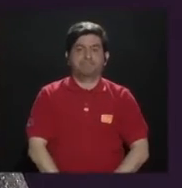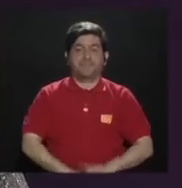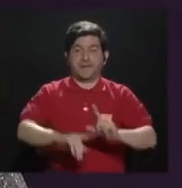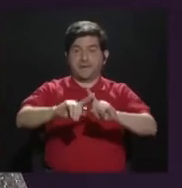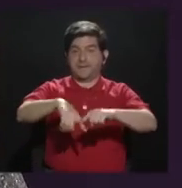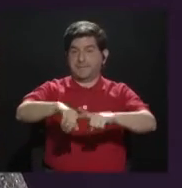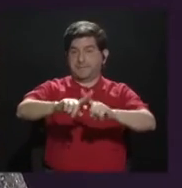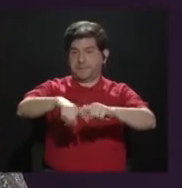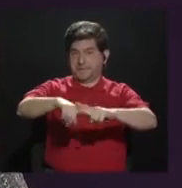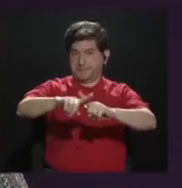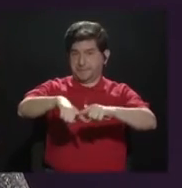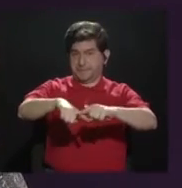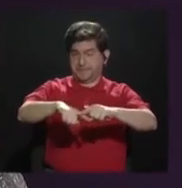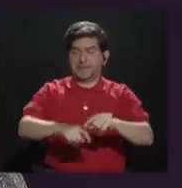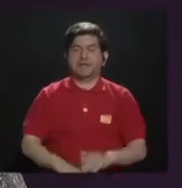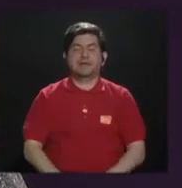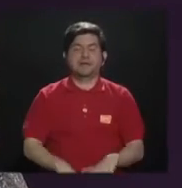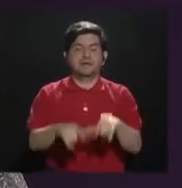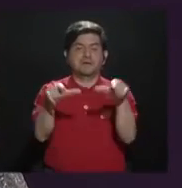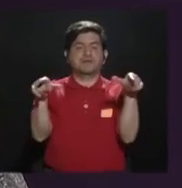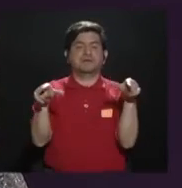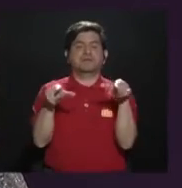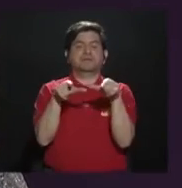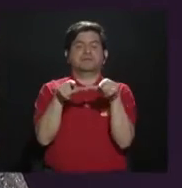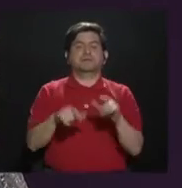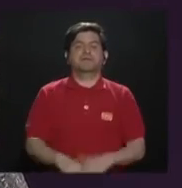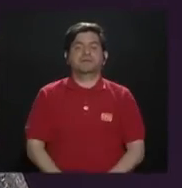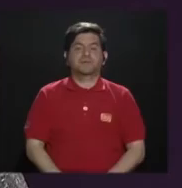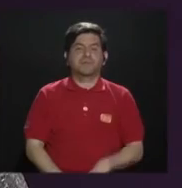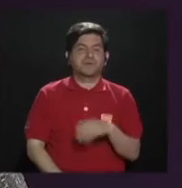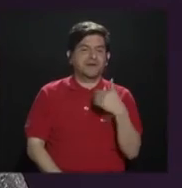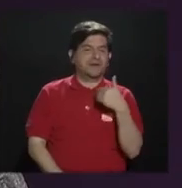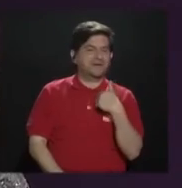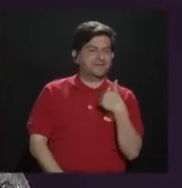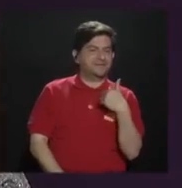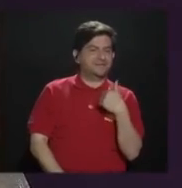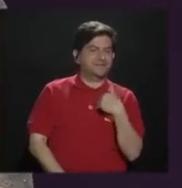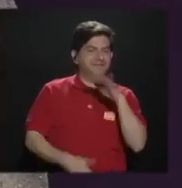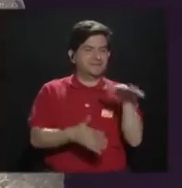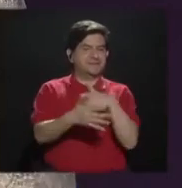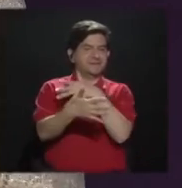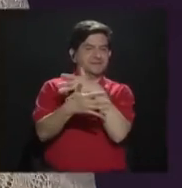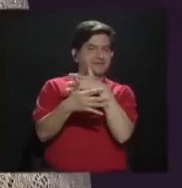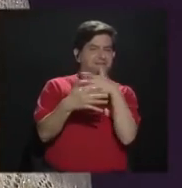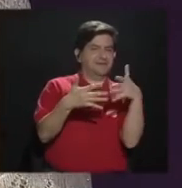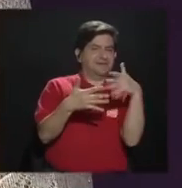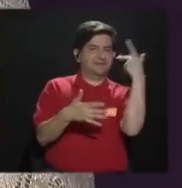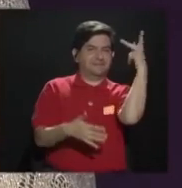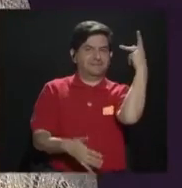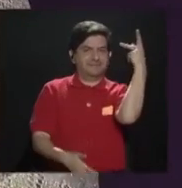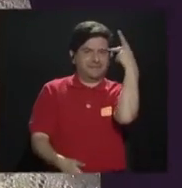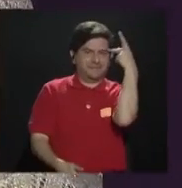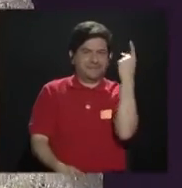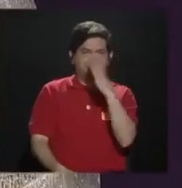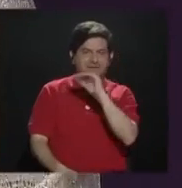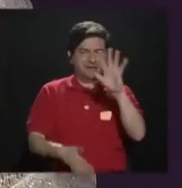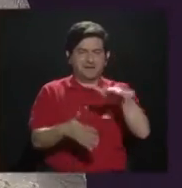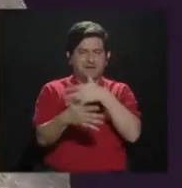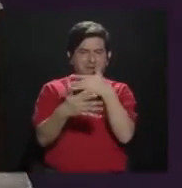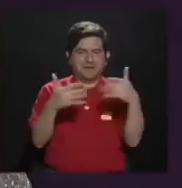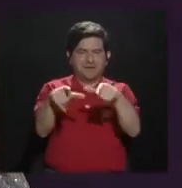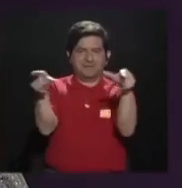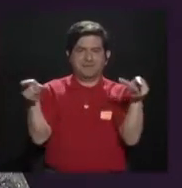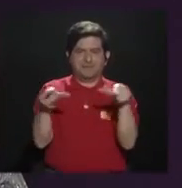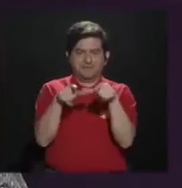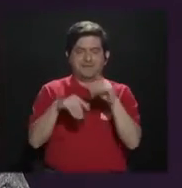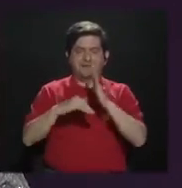Depende igual de la posición, de esa agenda política y la agenda local